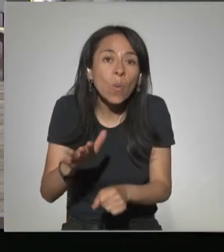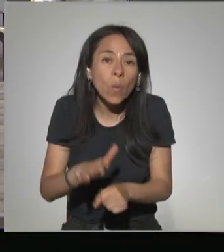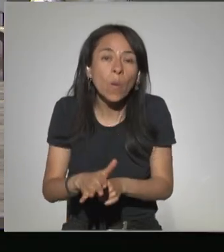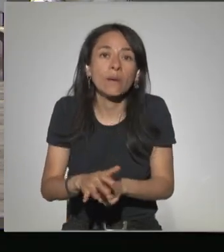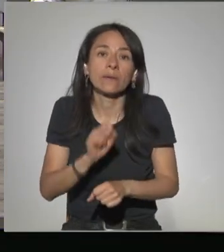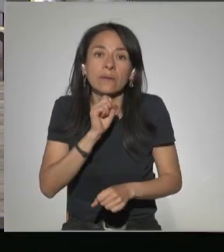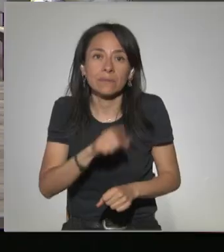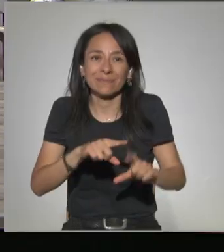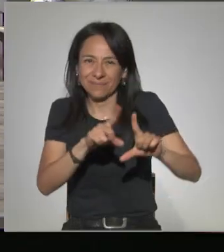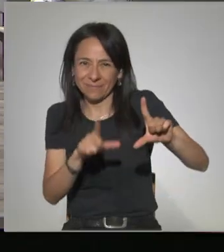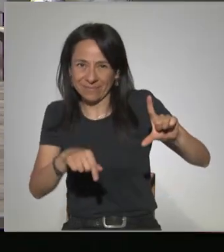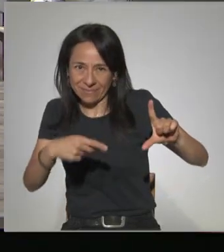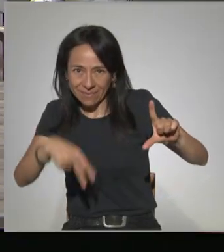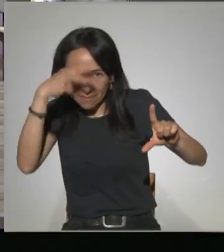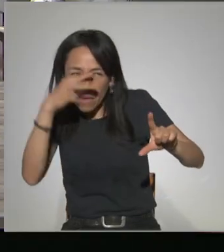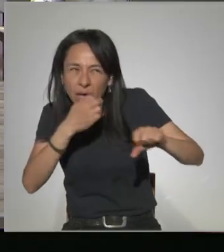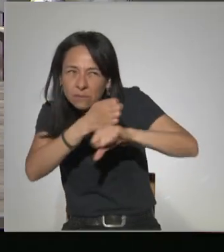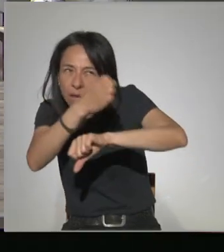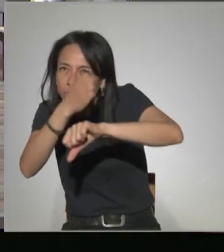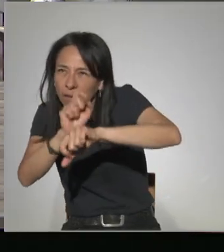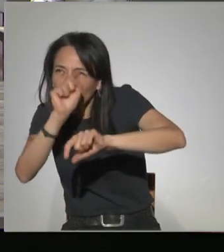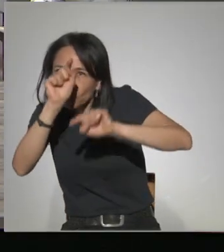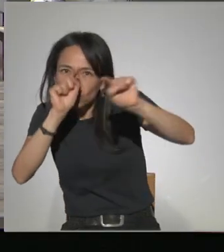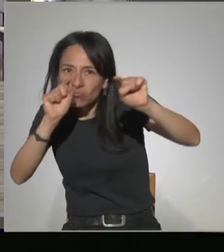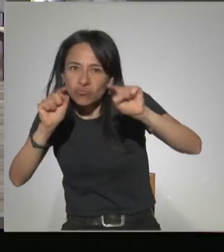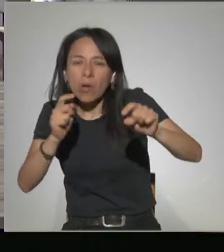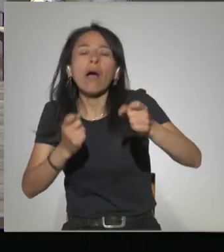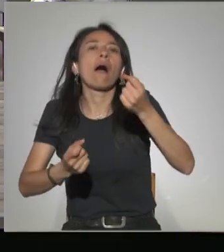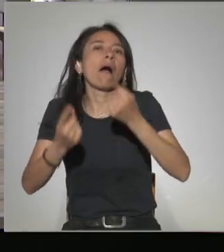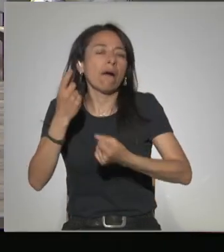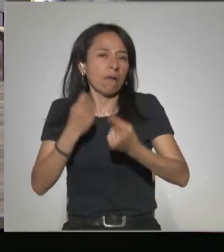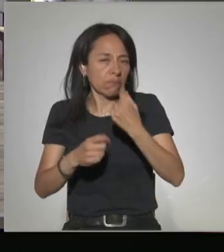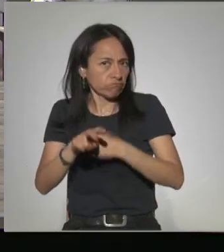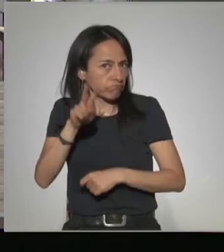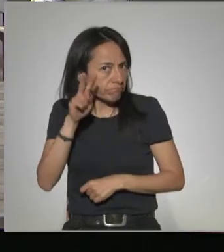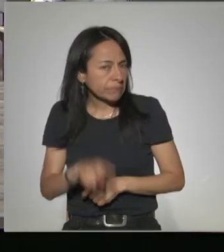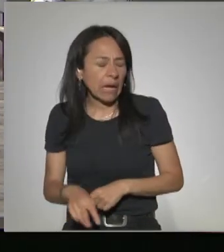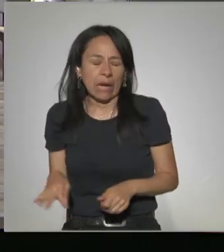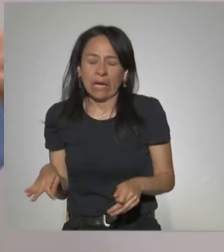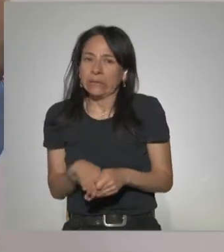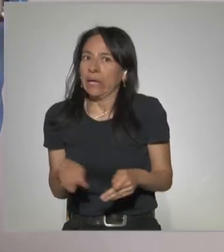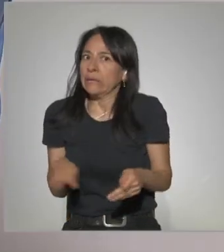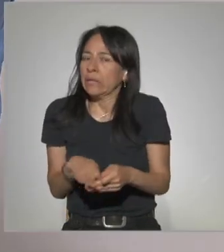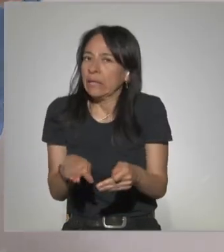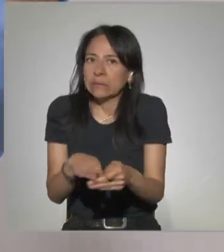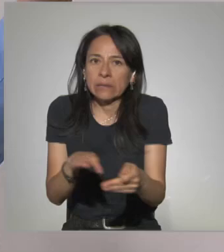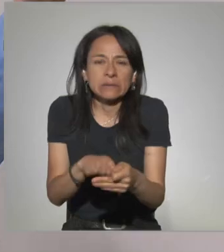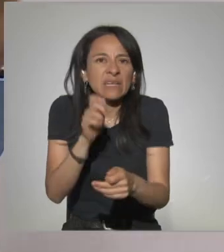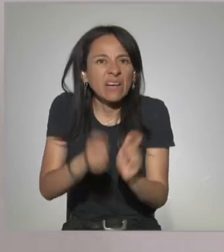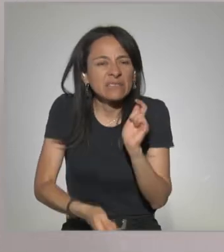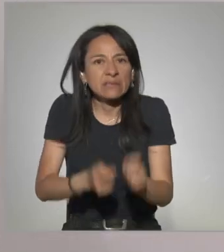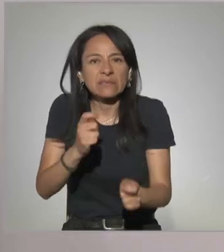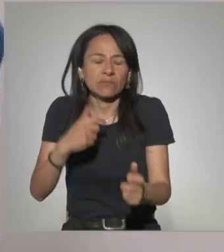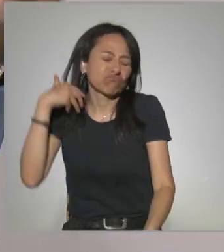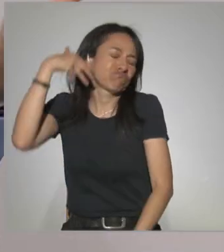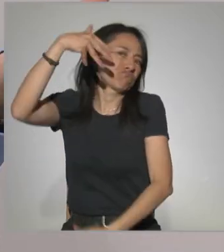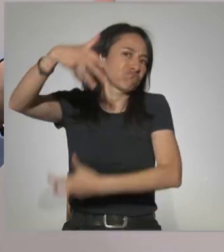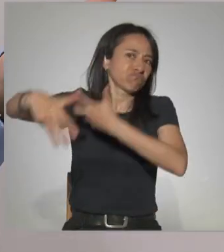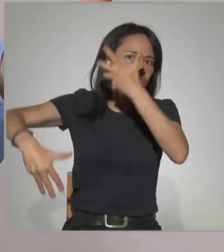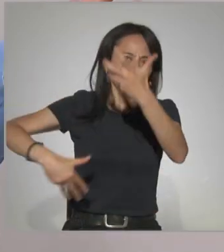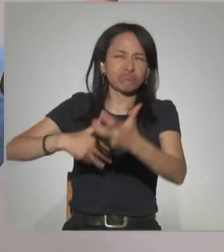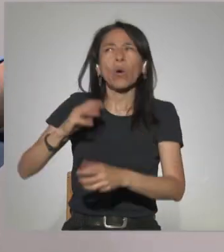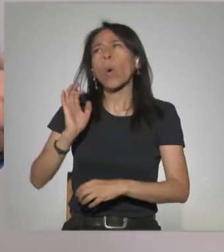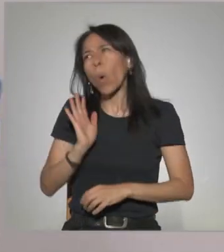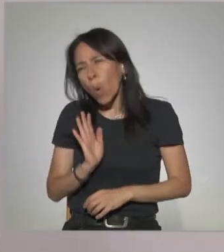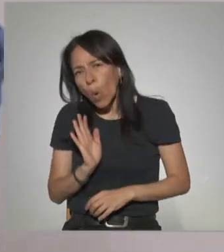estados en México que están viviendo continuamente violencia, ¿no? O bueno, vamos a poner el ejemplo de la